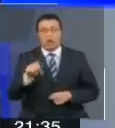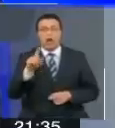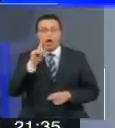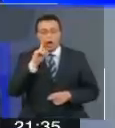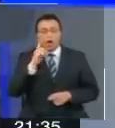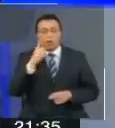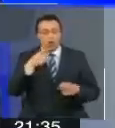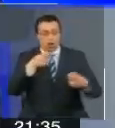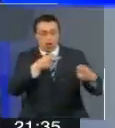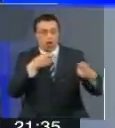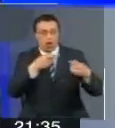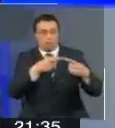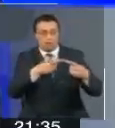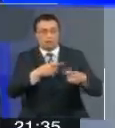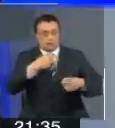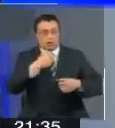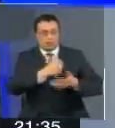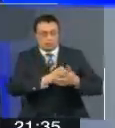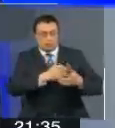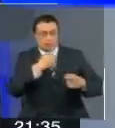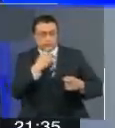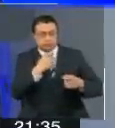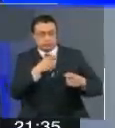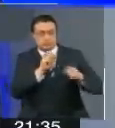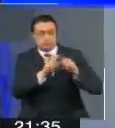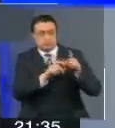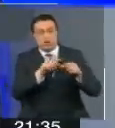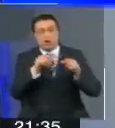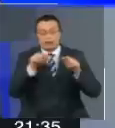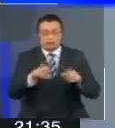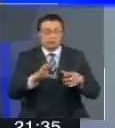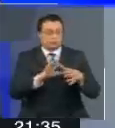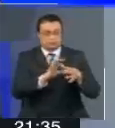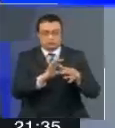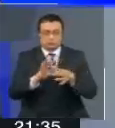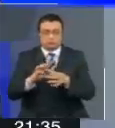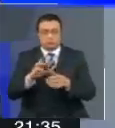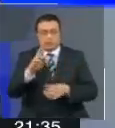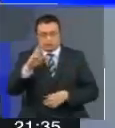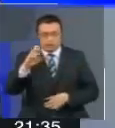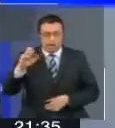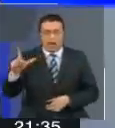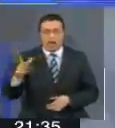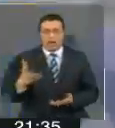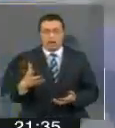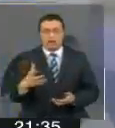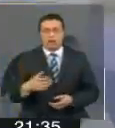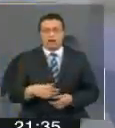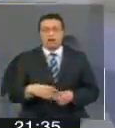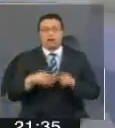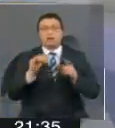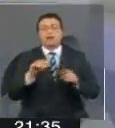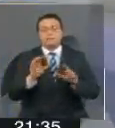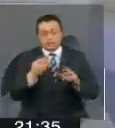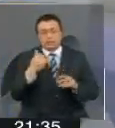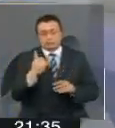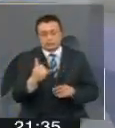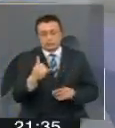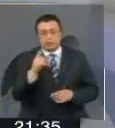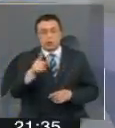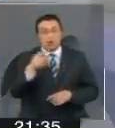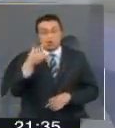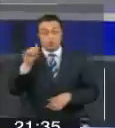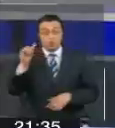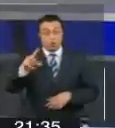un combate de resistencia. Ese es un hecho real, sí, histórico, que usted nunca ha